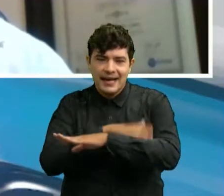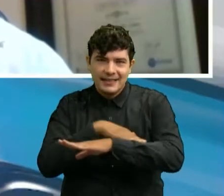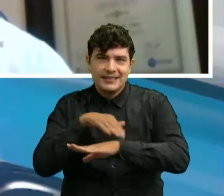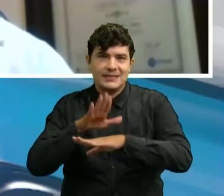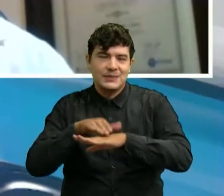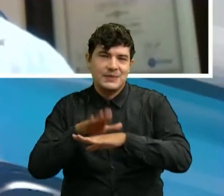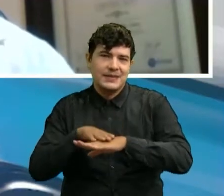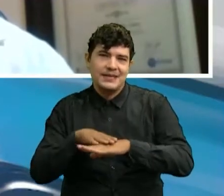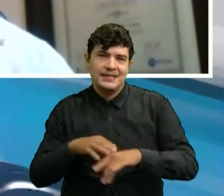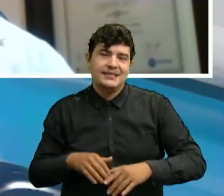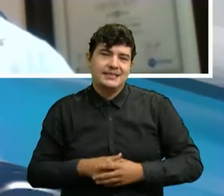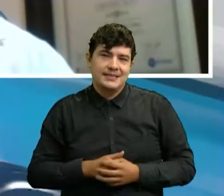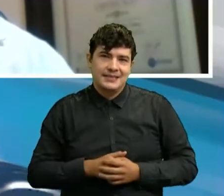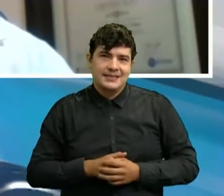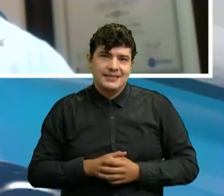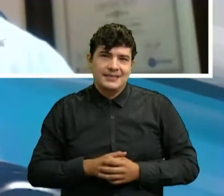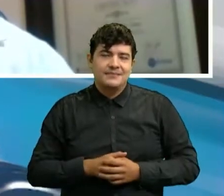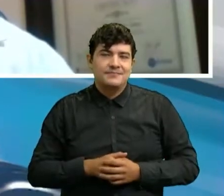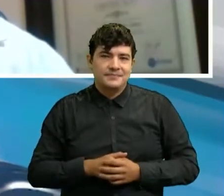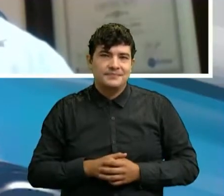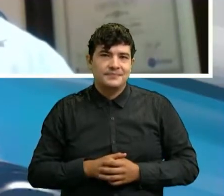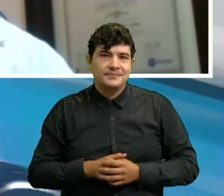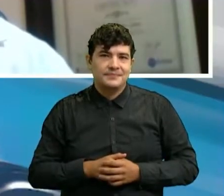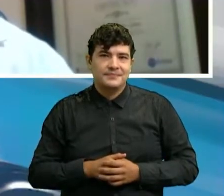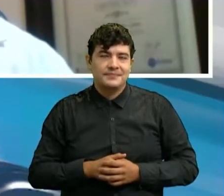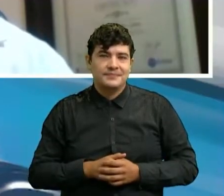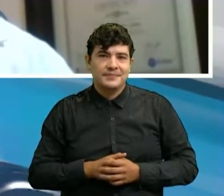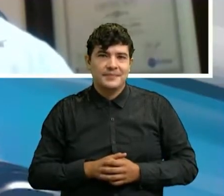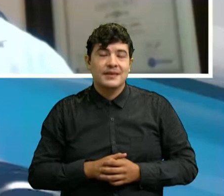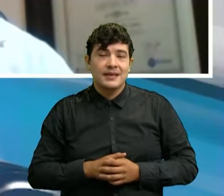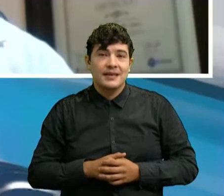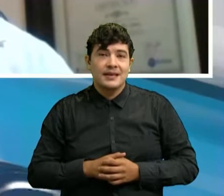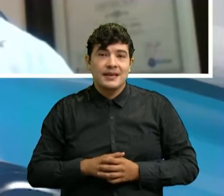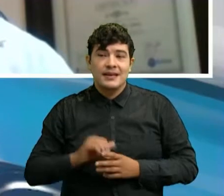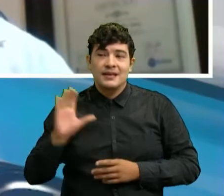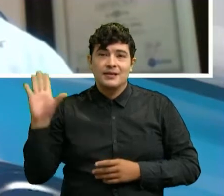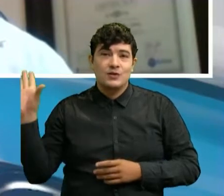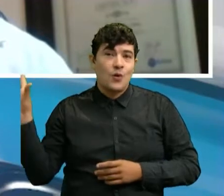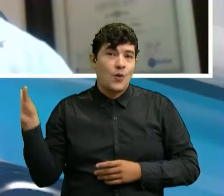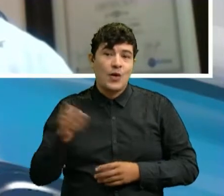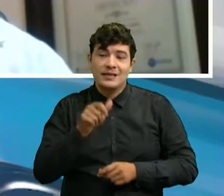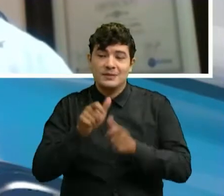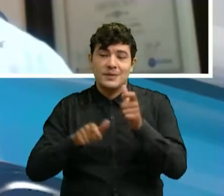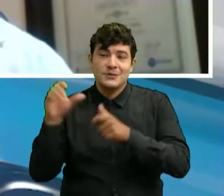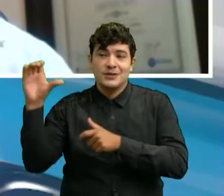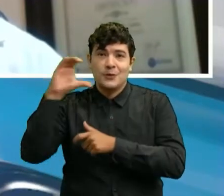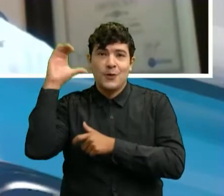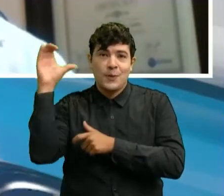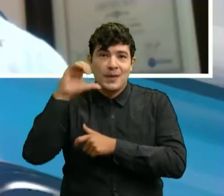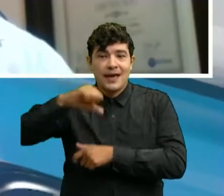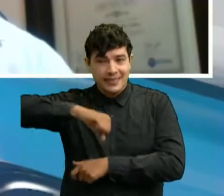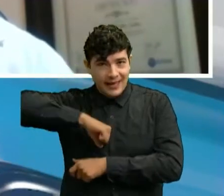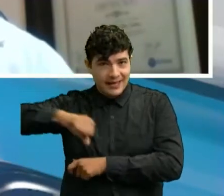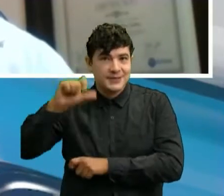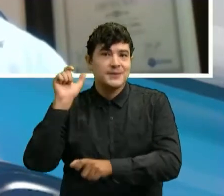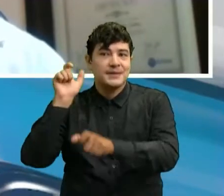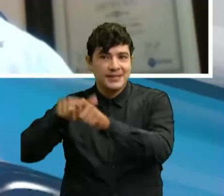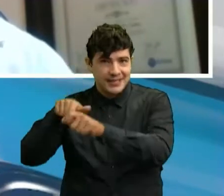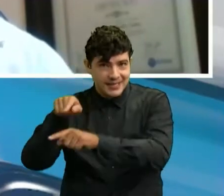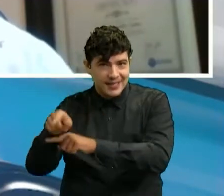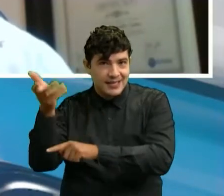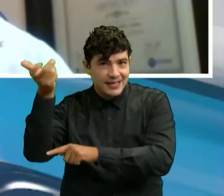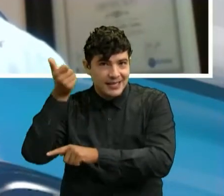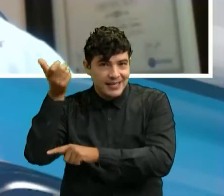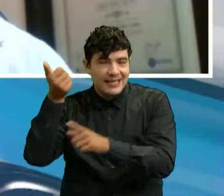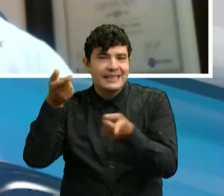frases atrás, así como la afiliación al Sistema General de Pensiones es un derecho irrenunciable, de igual manera la